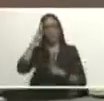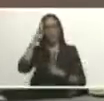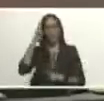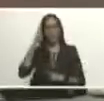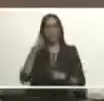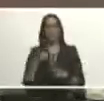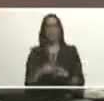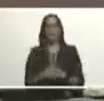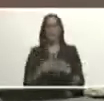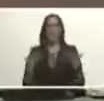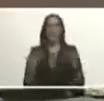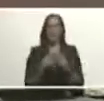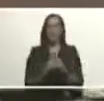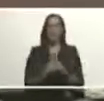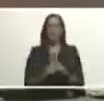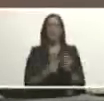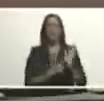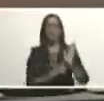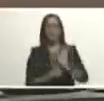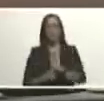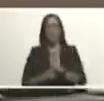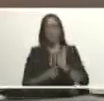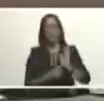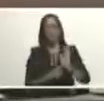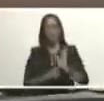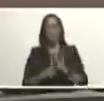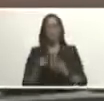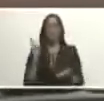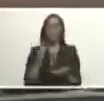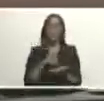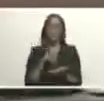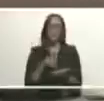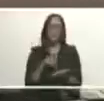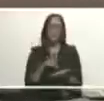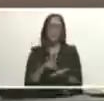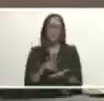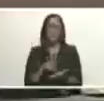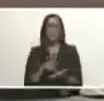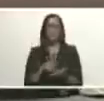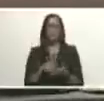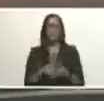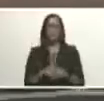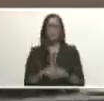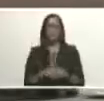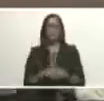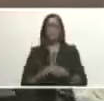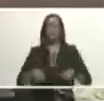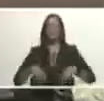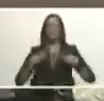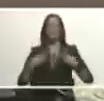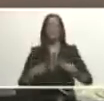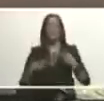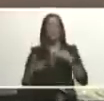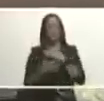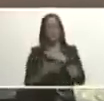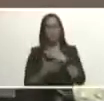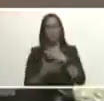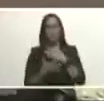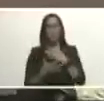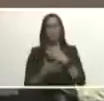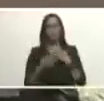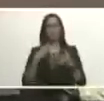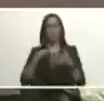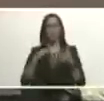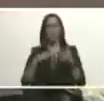nos acompañe a la demostración y participación en la estación de innovación y tecnología de materias en